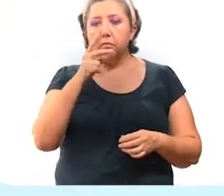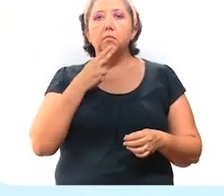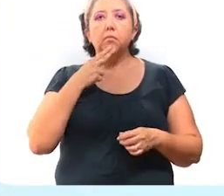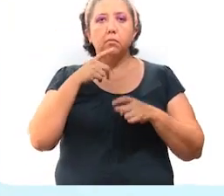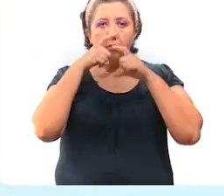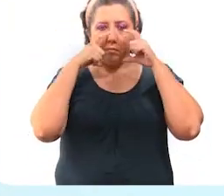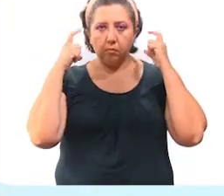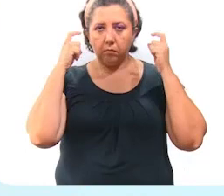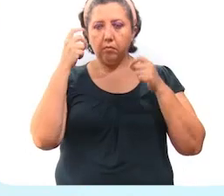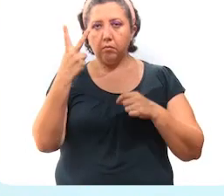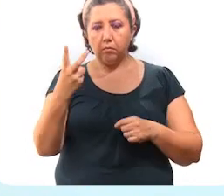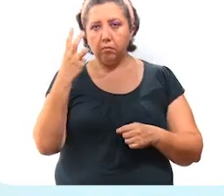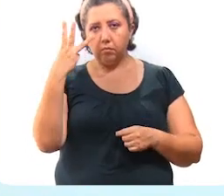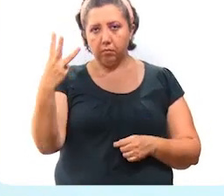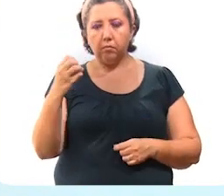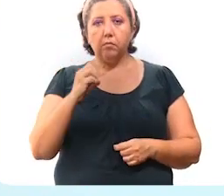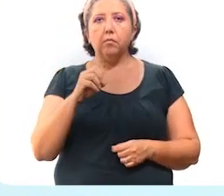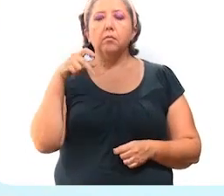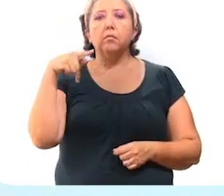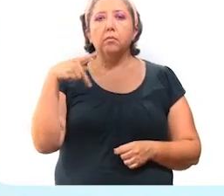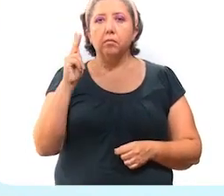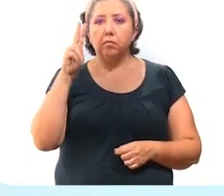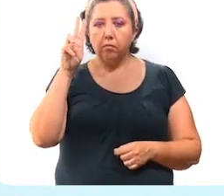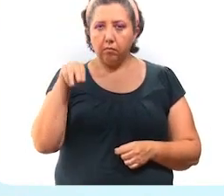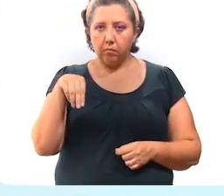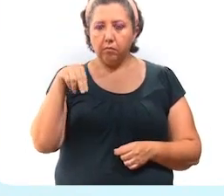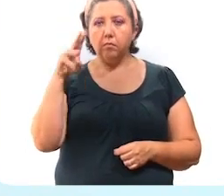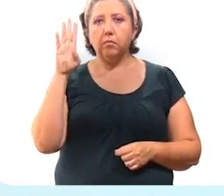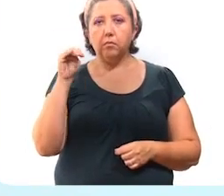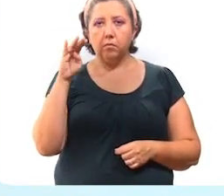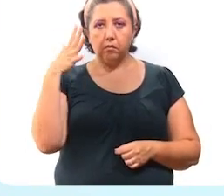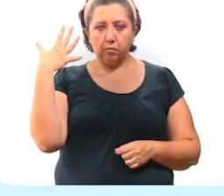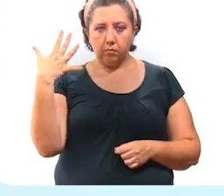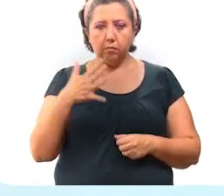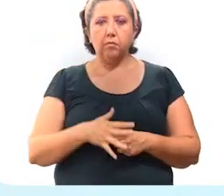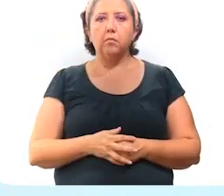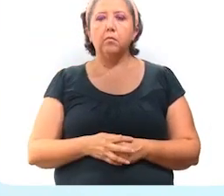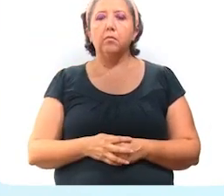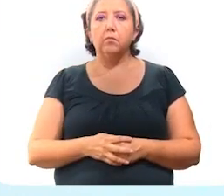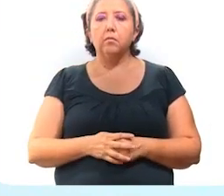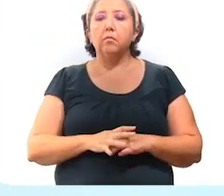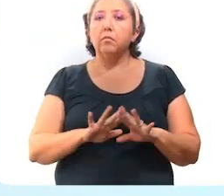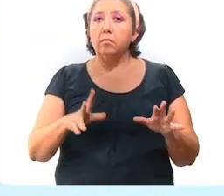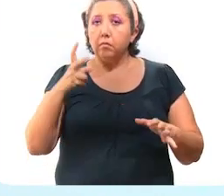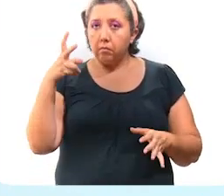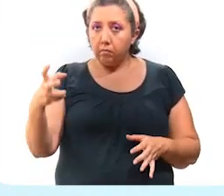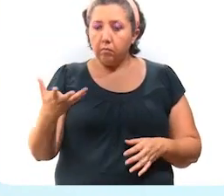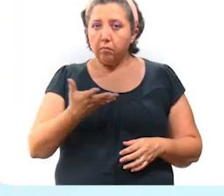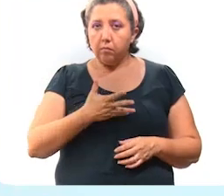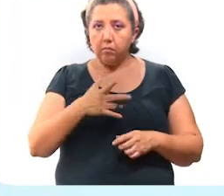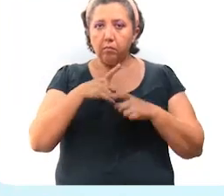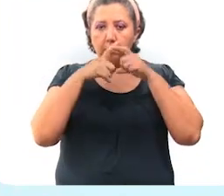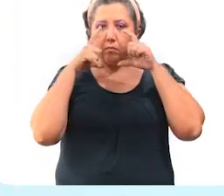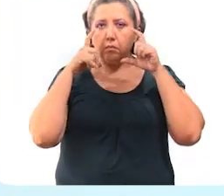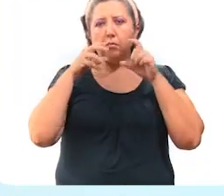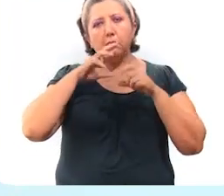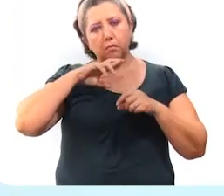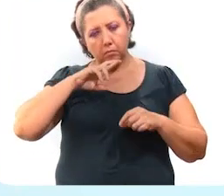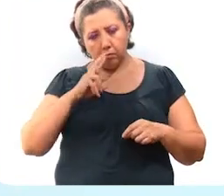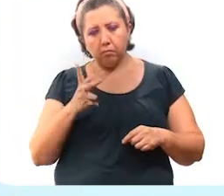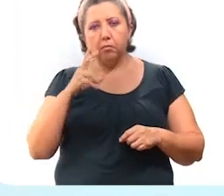uso de cubrebocas de 2 capas, tricapa o de uso grado médico como es el KN95. Ya que estos tienen una cobertura hasta